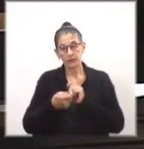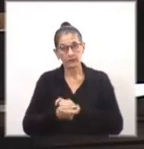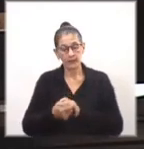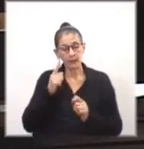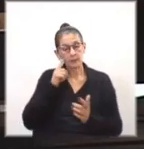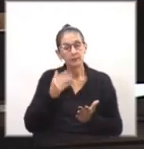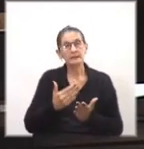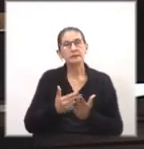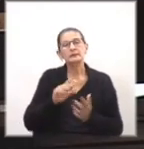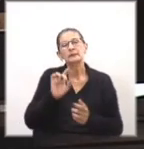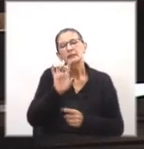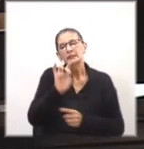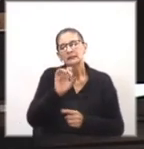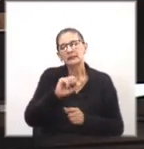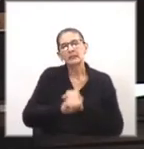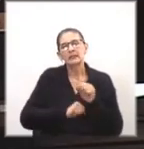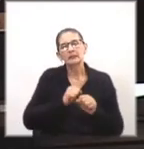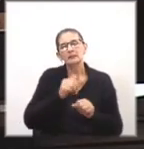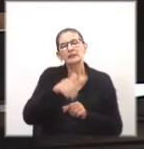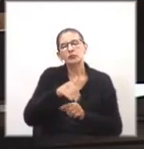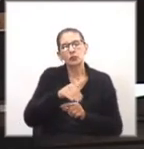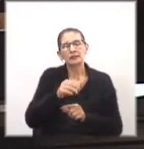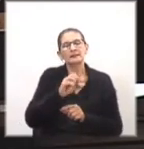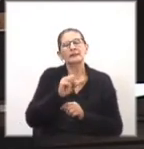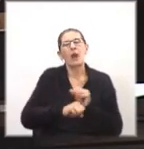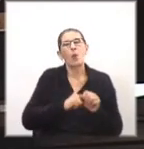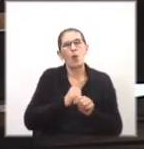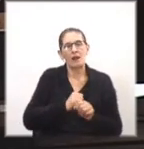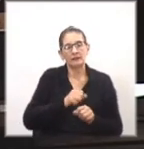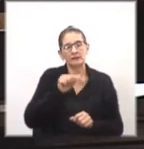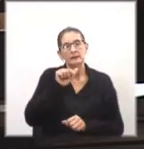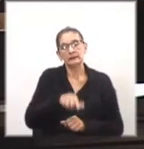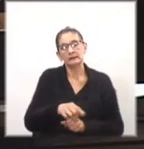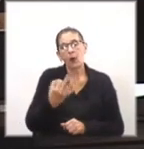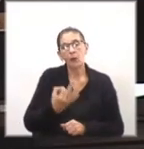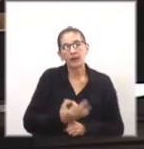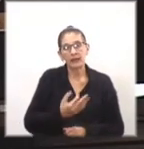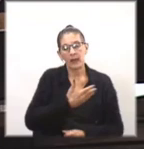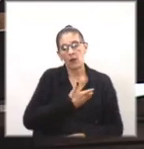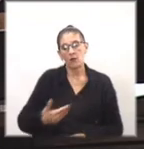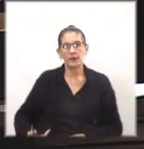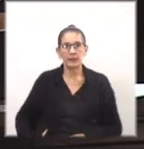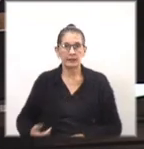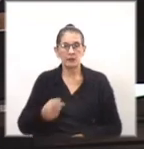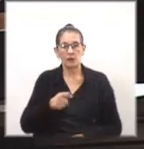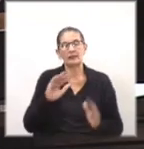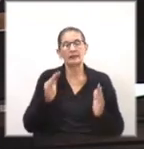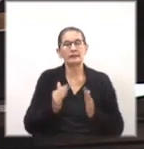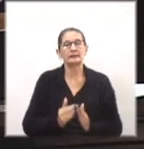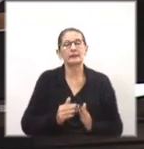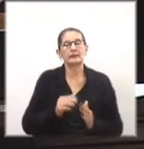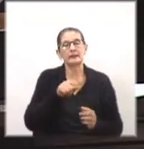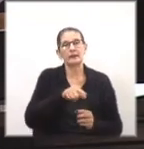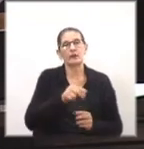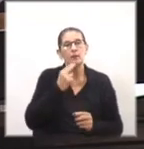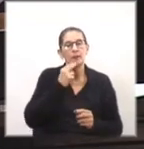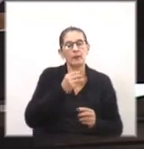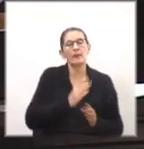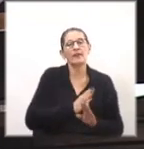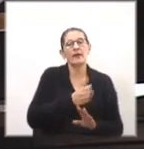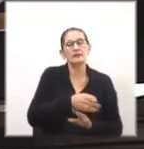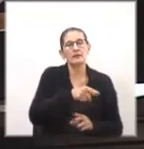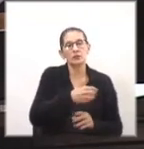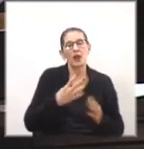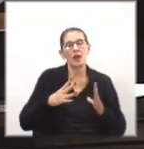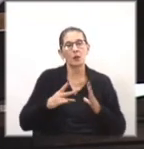representaba unos 15 millones anuales. En otras palabras, el gobierno originalmente estaba dispuesto a restringir las condiciones de acceso a